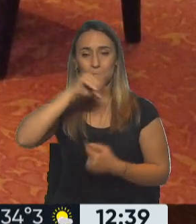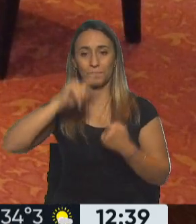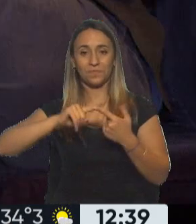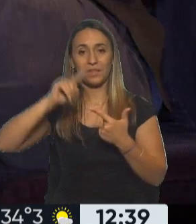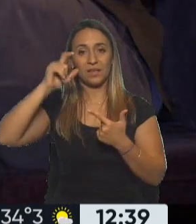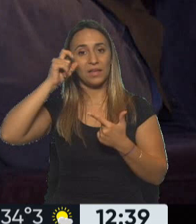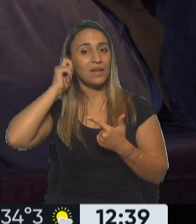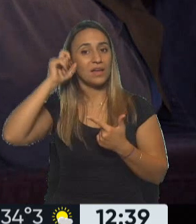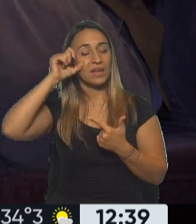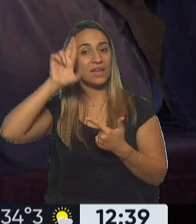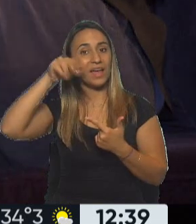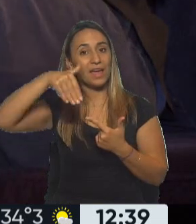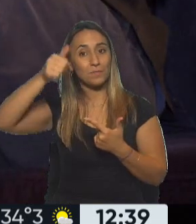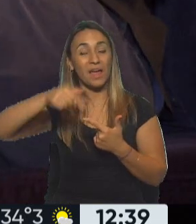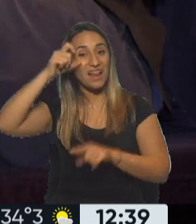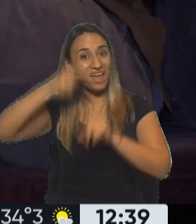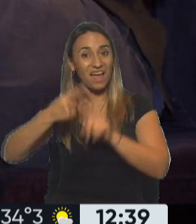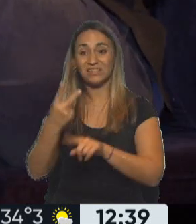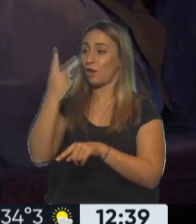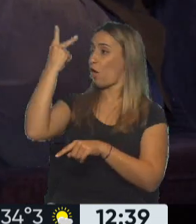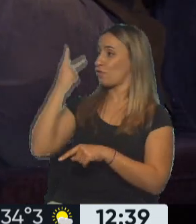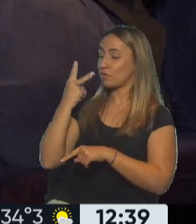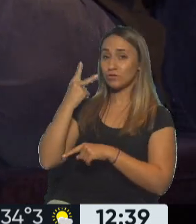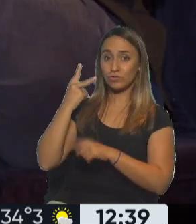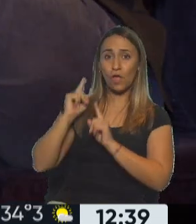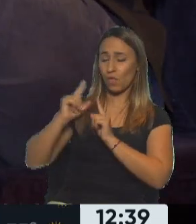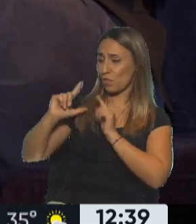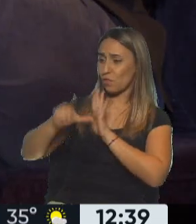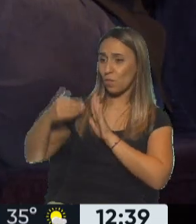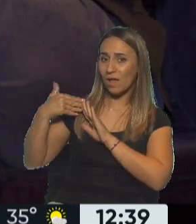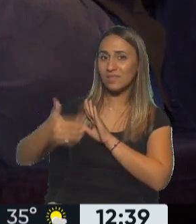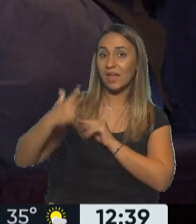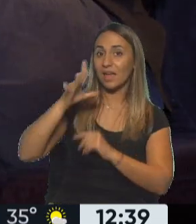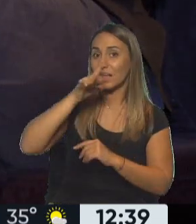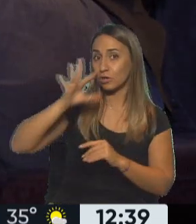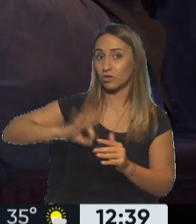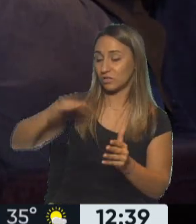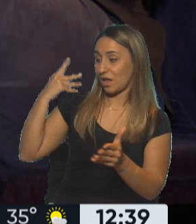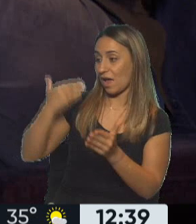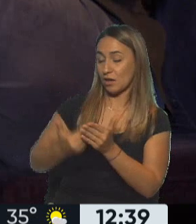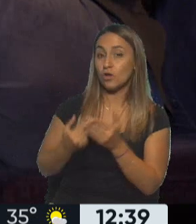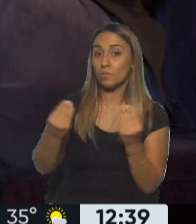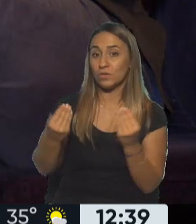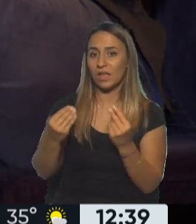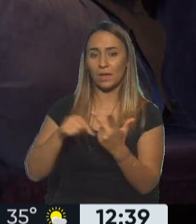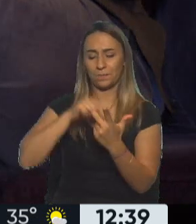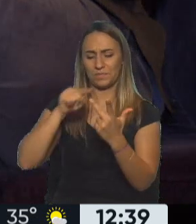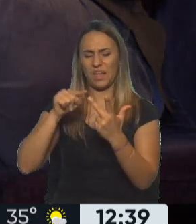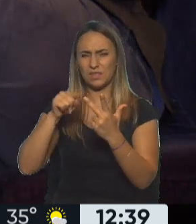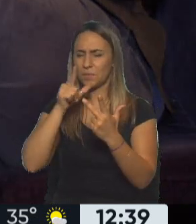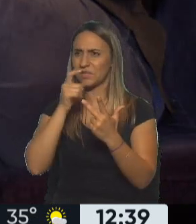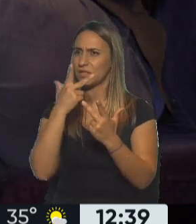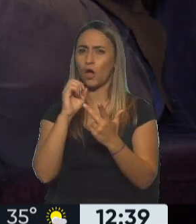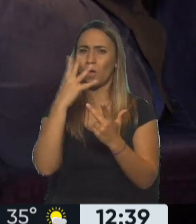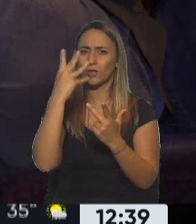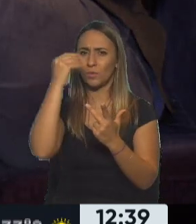Art. Además son los dos que la hicieron 14 años. El otro personaje cambió de actor 3-4